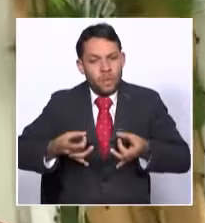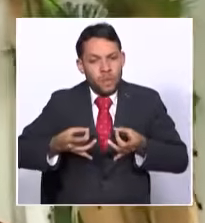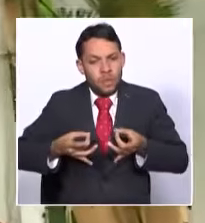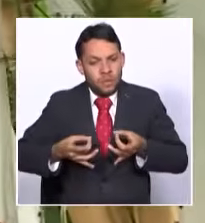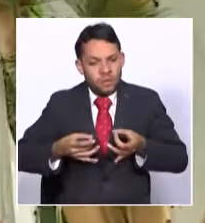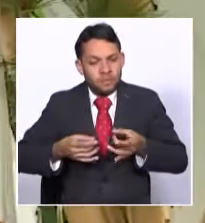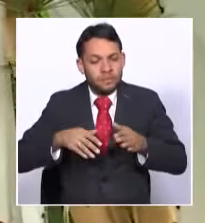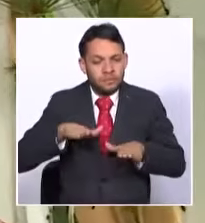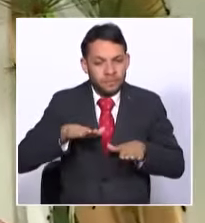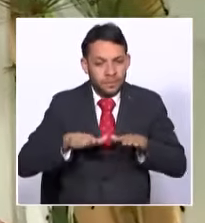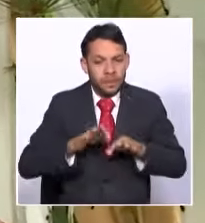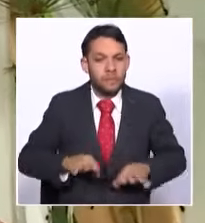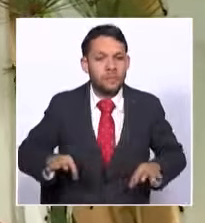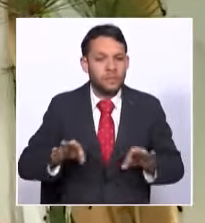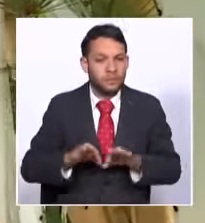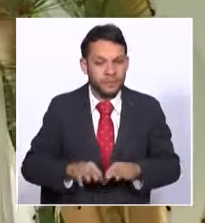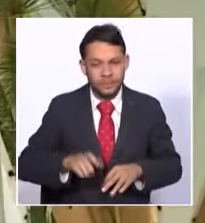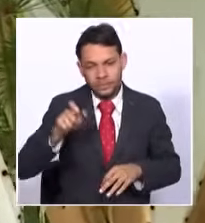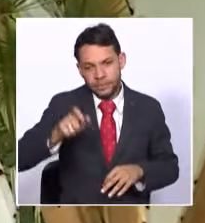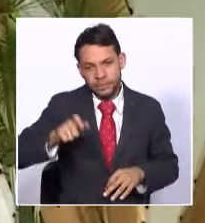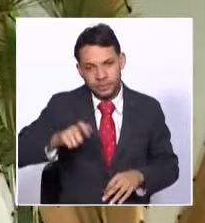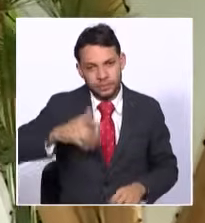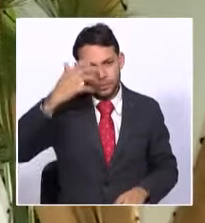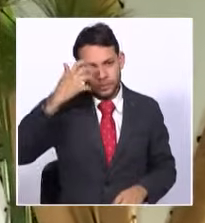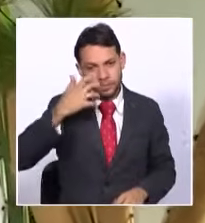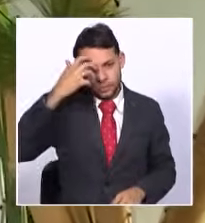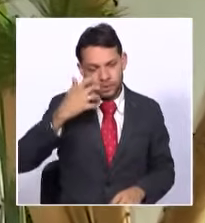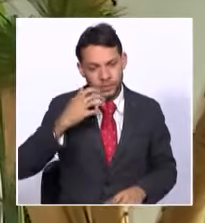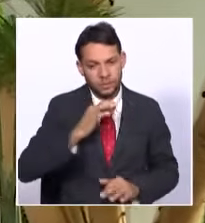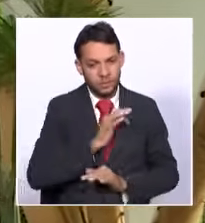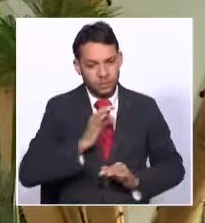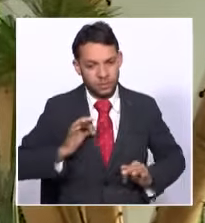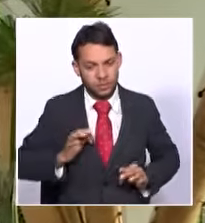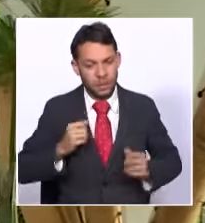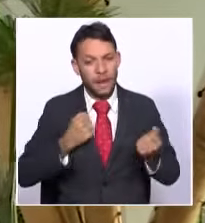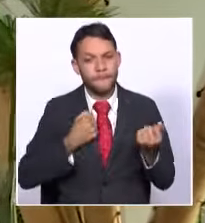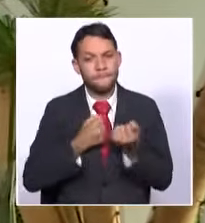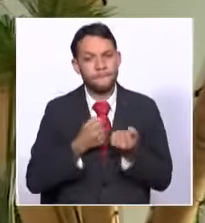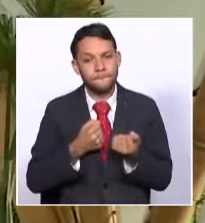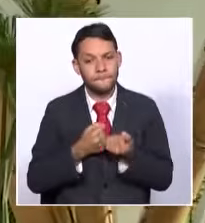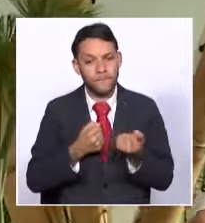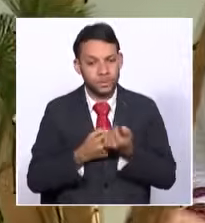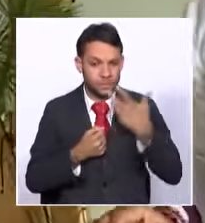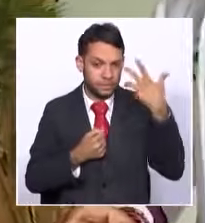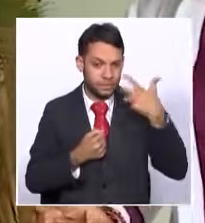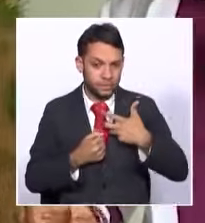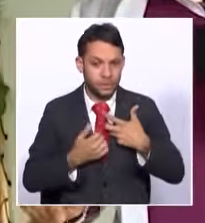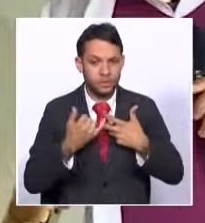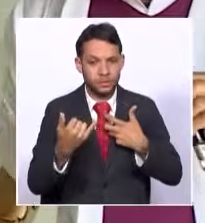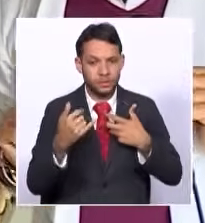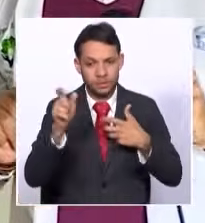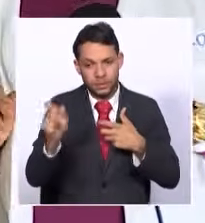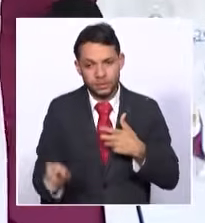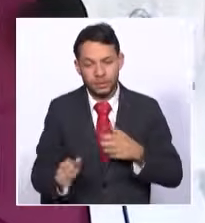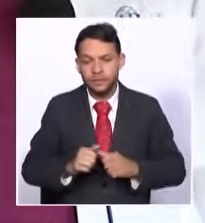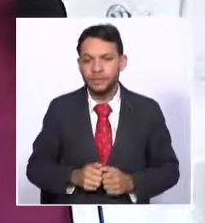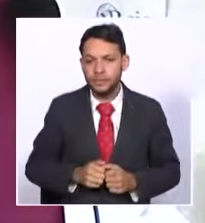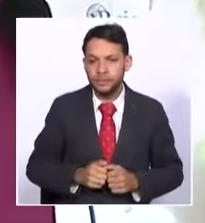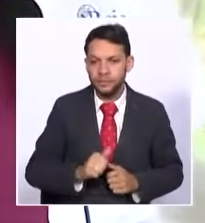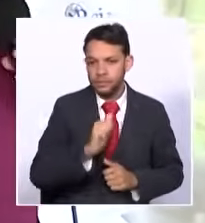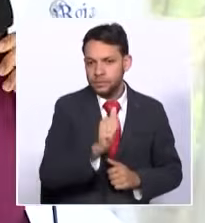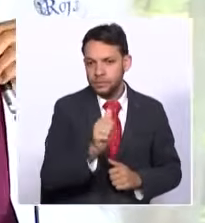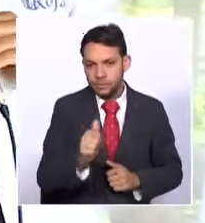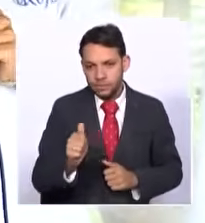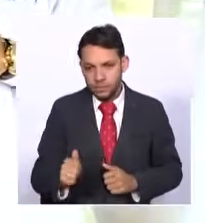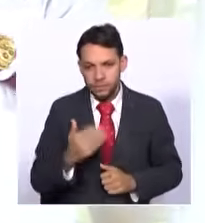miren la importancia de una buena evaluación clínica y obviamente los apoyos diagnósticos. Si ustedes recuerdan